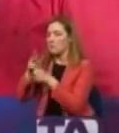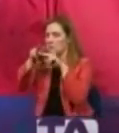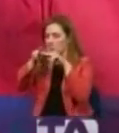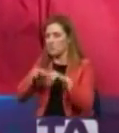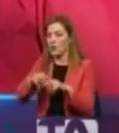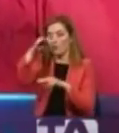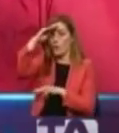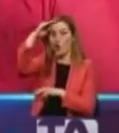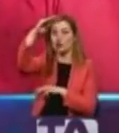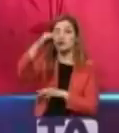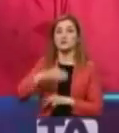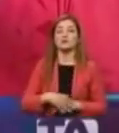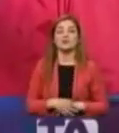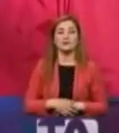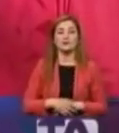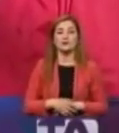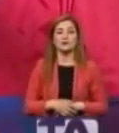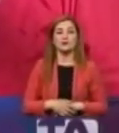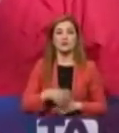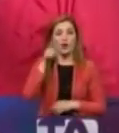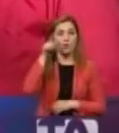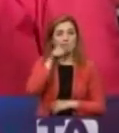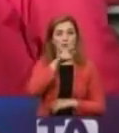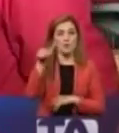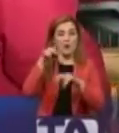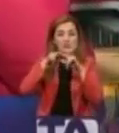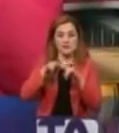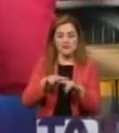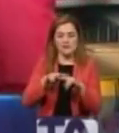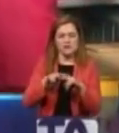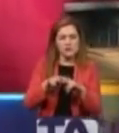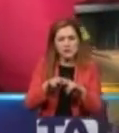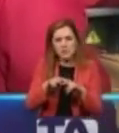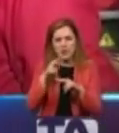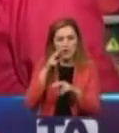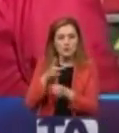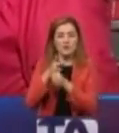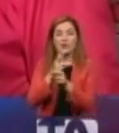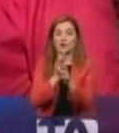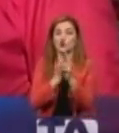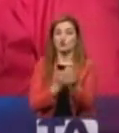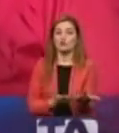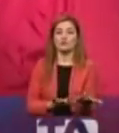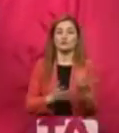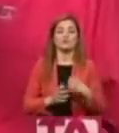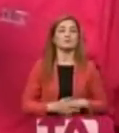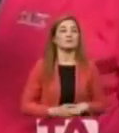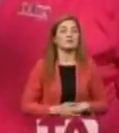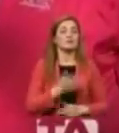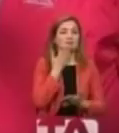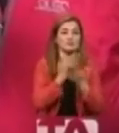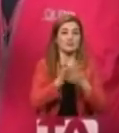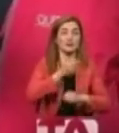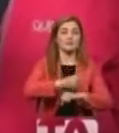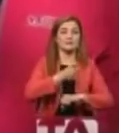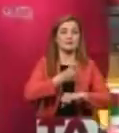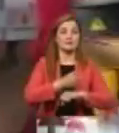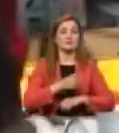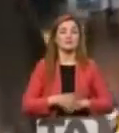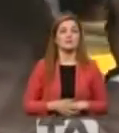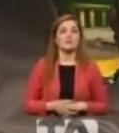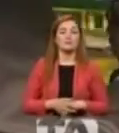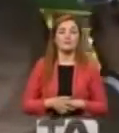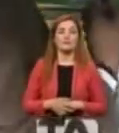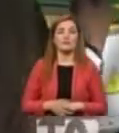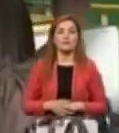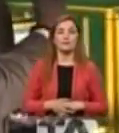La policía y la fiscalización la están investigando. Esperemos los resultados. Mauricio Anderson, gerente de la empresa Metro, muchísimas gracias. Yo